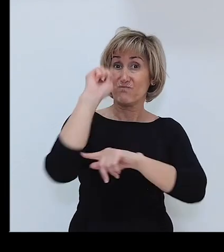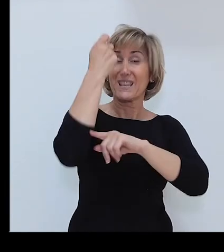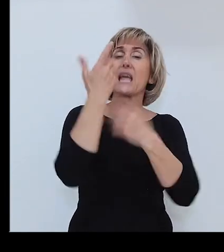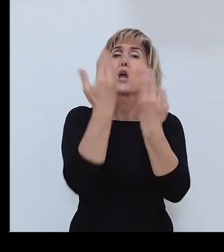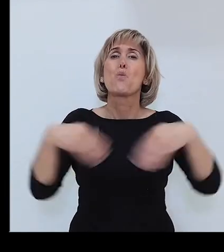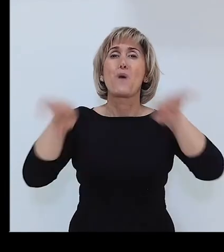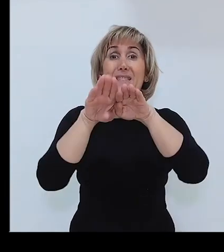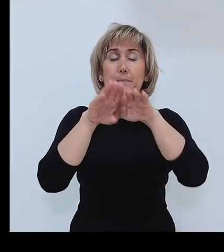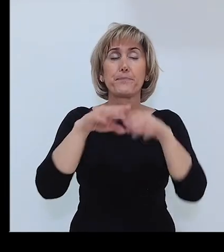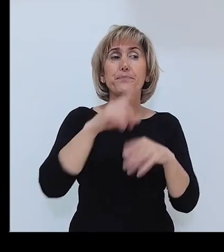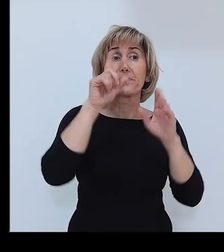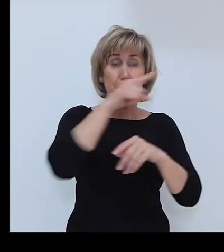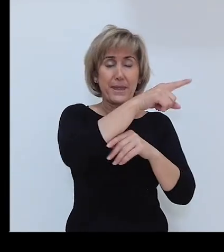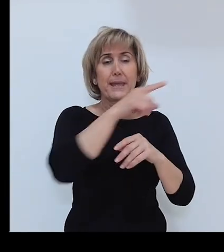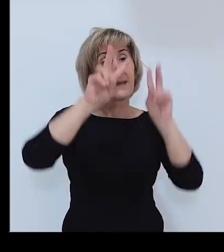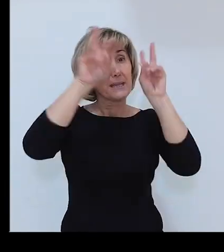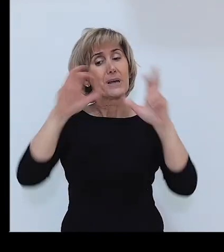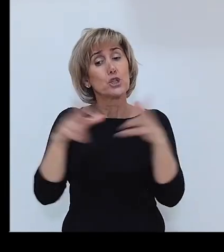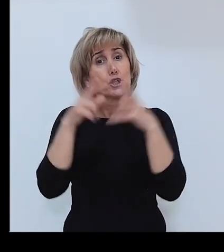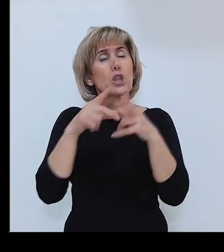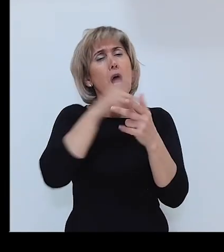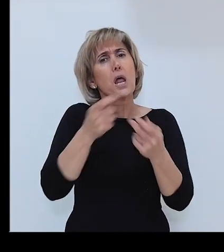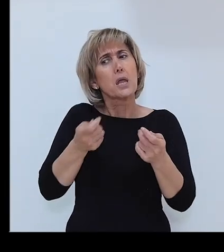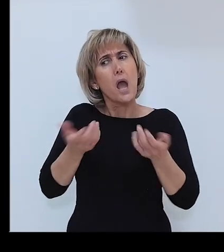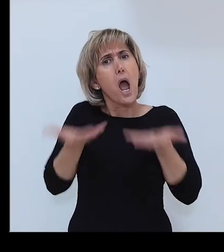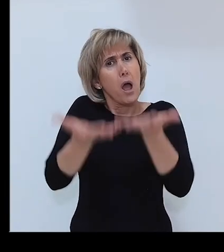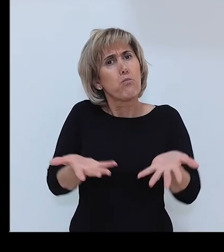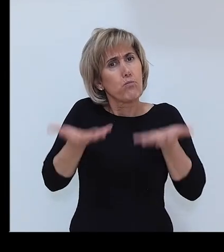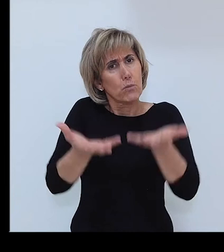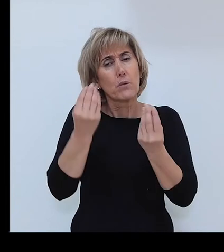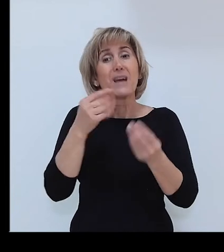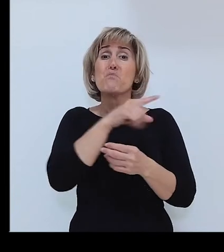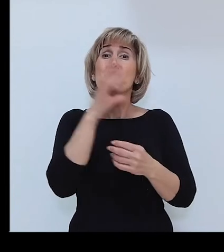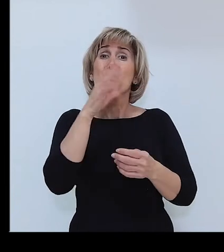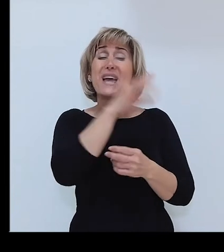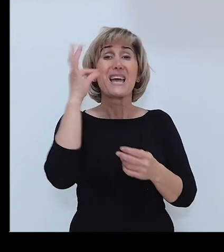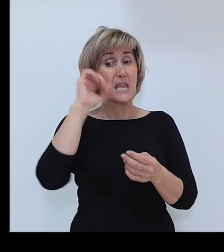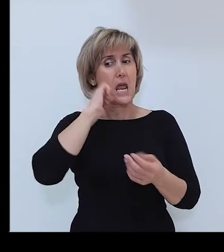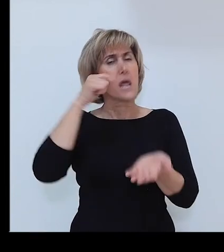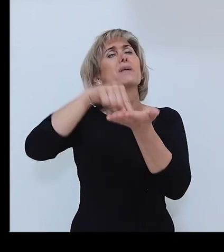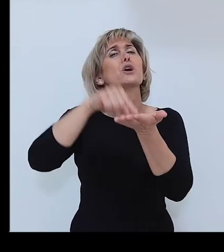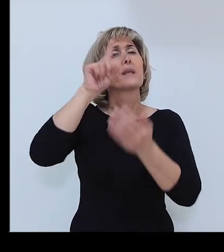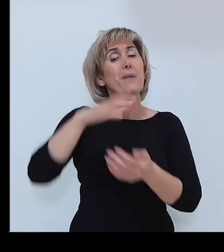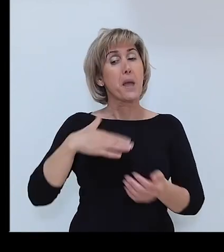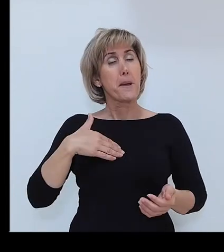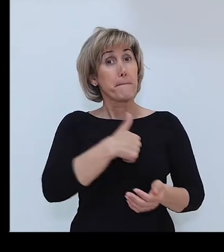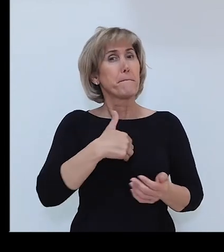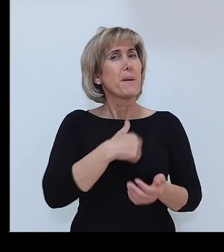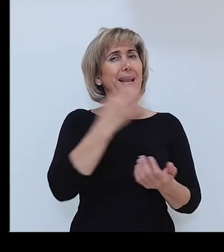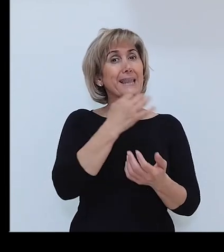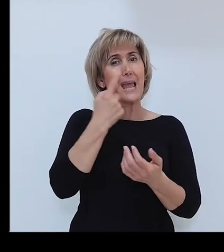de no colisionar con el principio de igualdad. Desde el punto de vista de las ciencias sociales aportó muchísimo